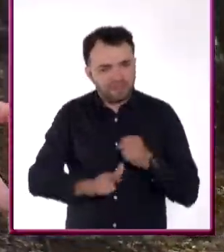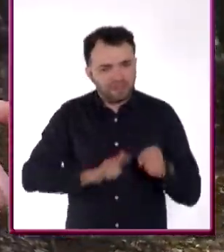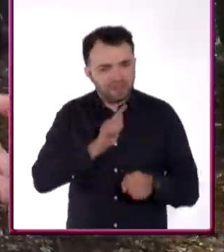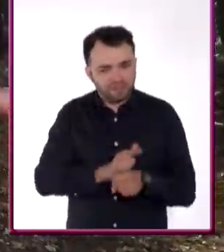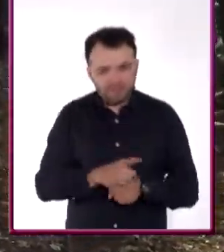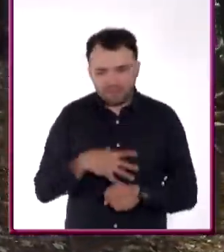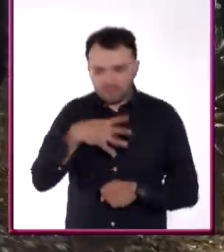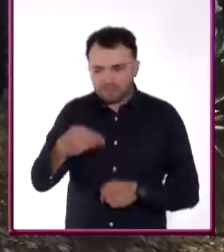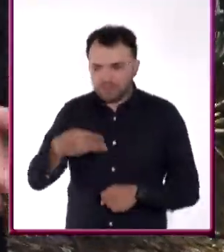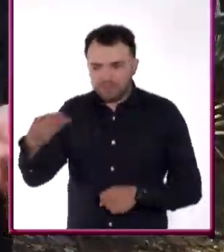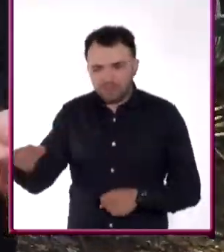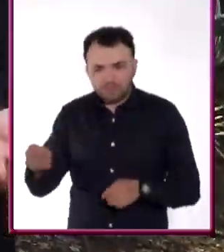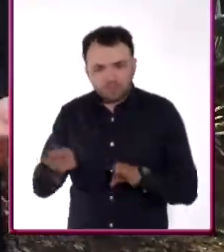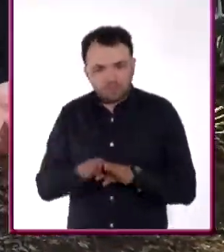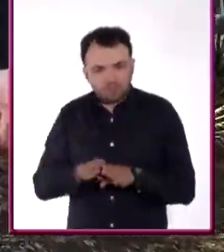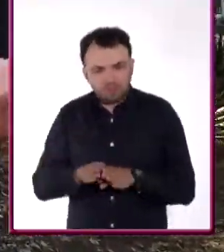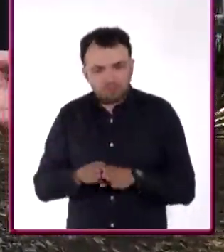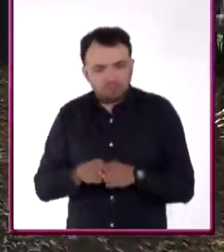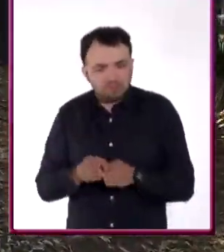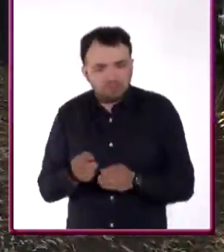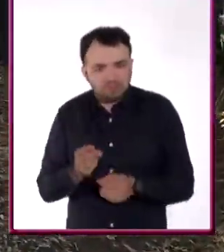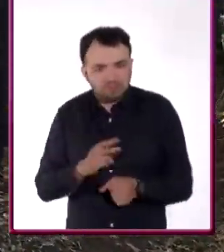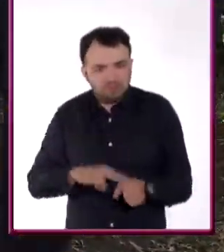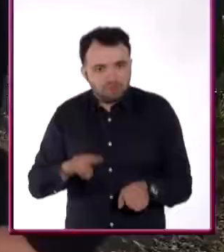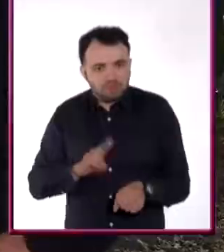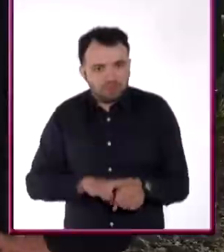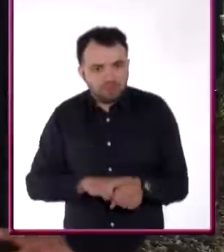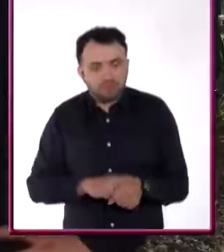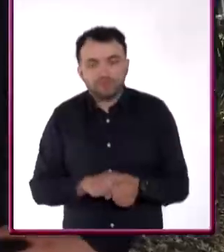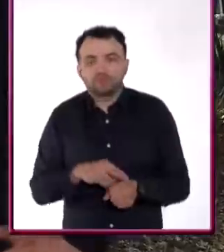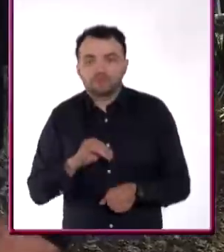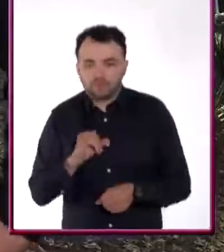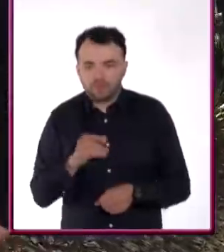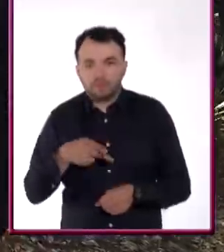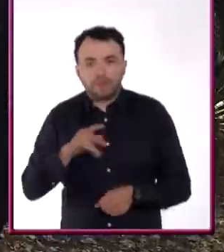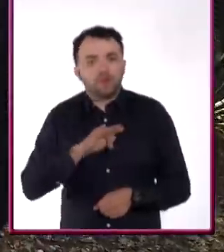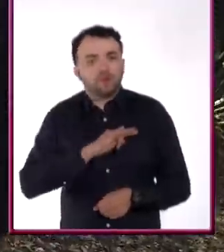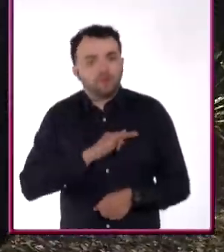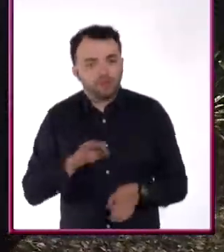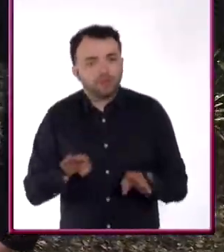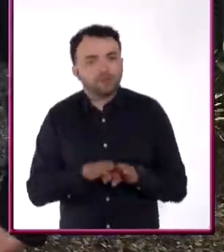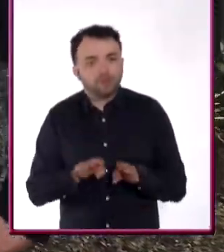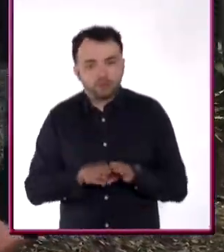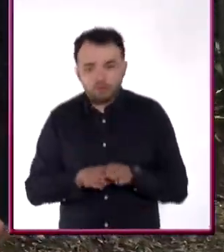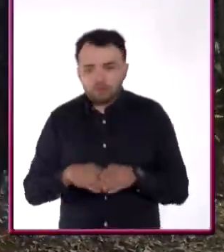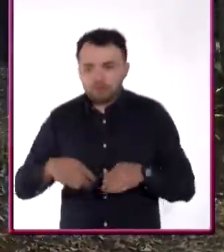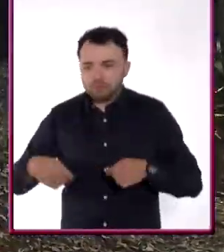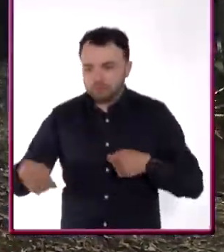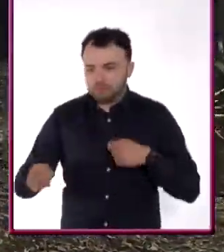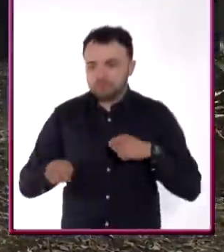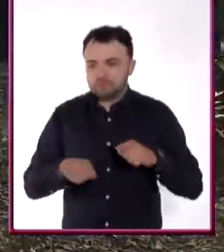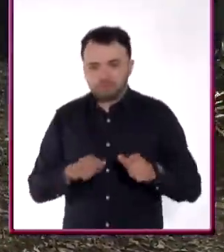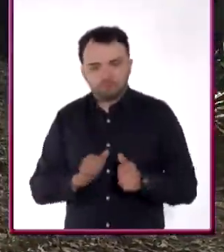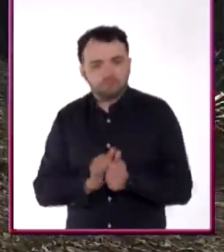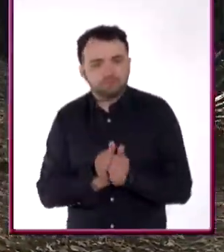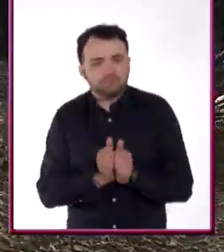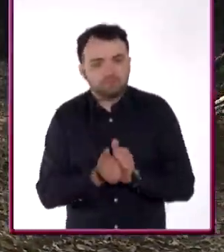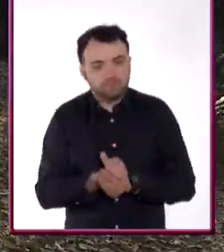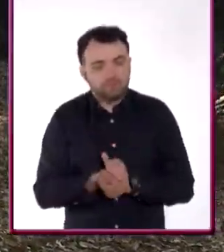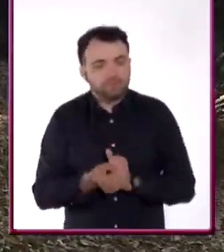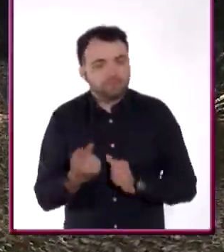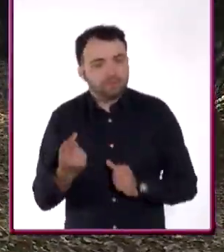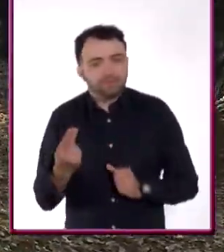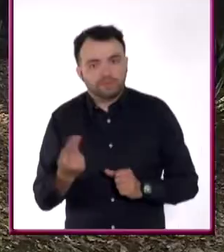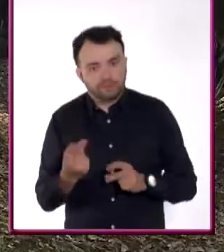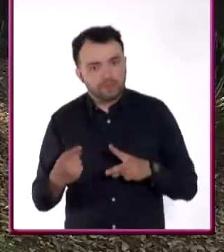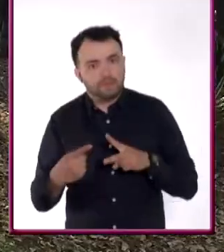de evolución, pero también es un tema ambiental. Sí, y todo eso se puede modelar con matemáticas. No sé por qué no me sorprende nada